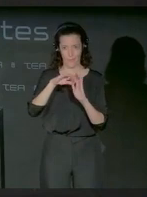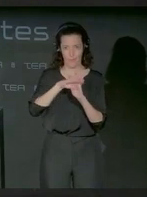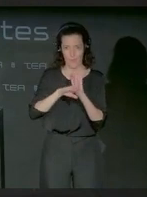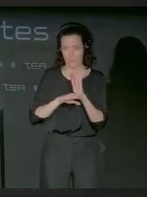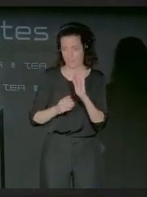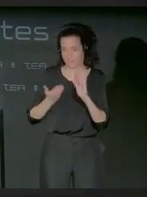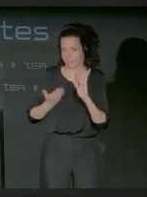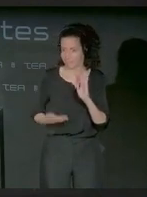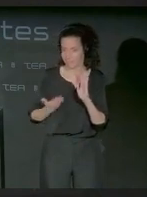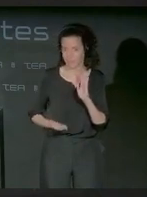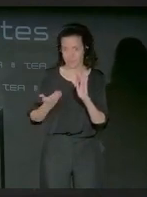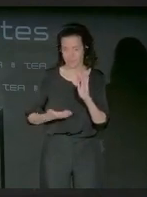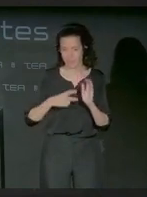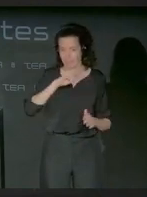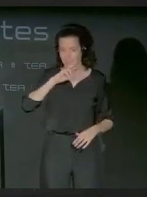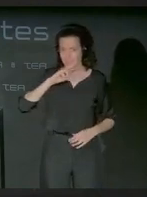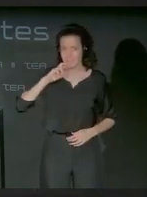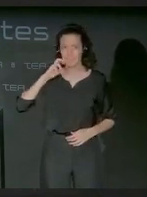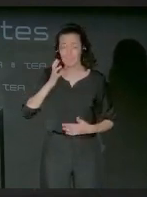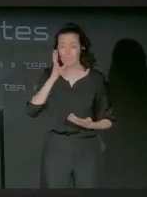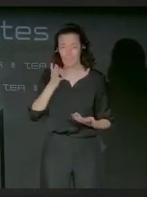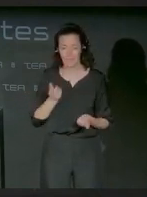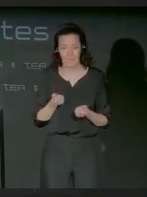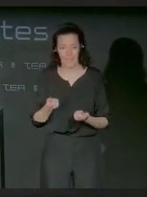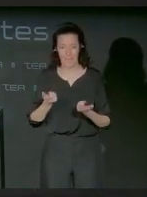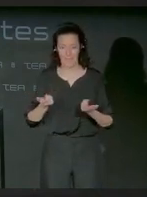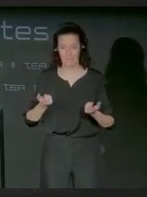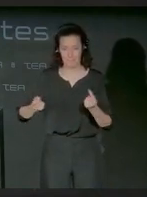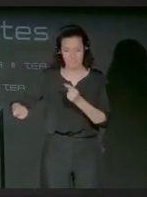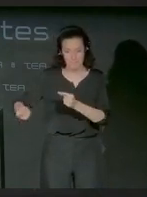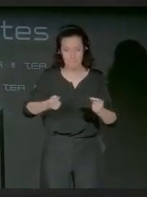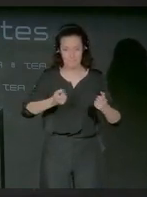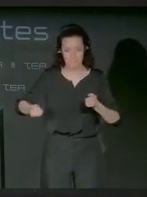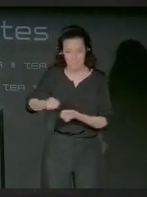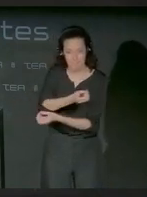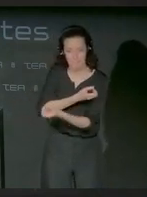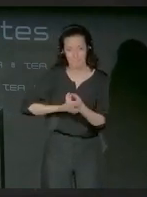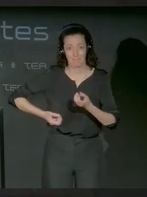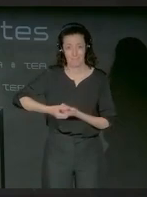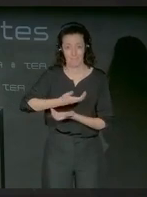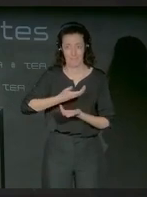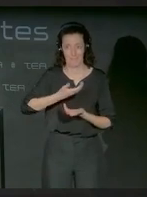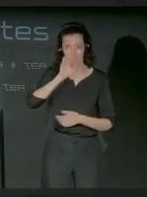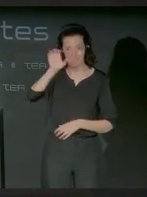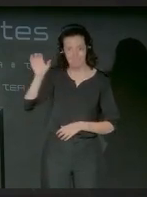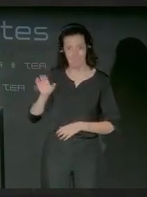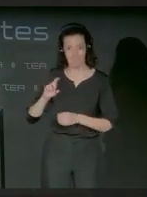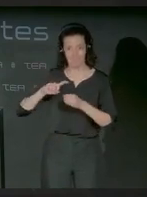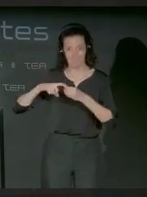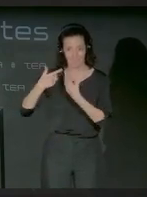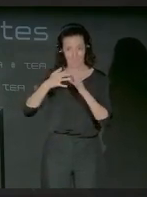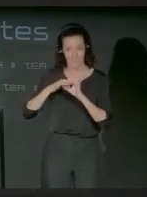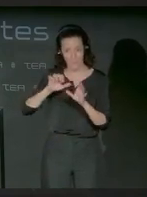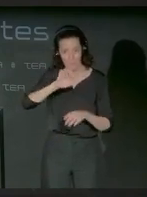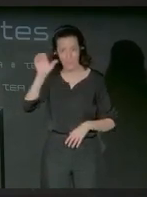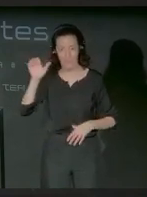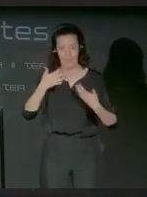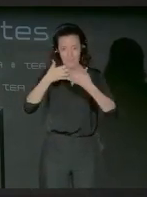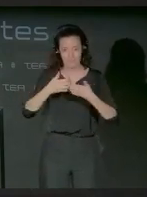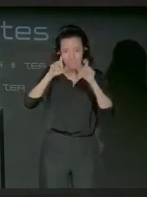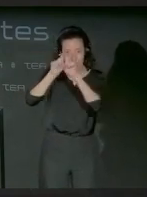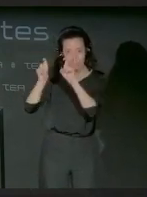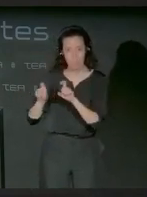sirviera para generar un debate con todos los representantes de los estados miembros de la Unión Europea y de la industria para analizar el valor de